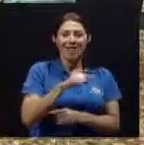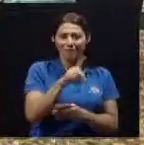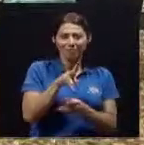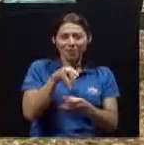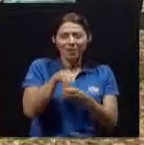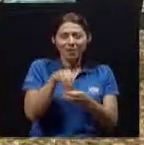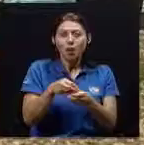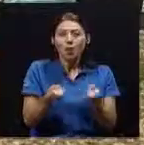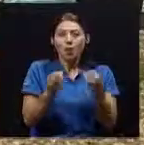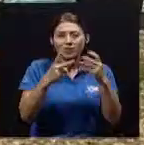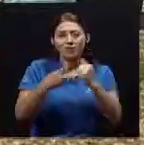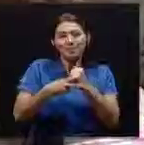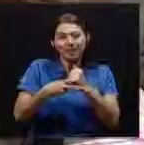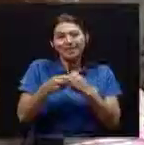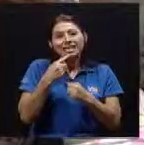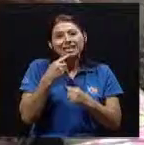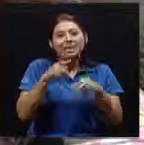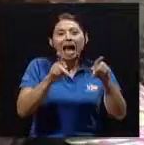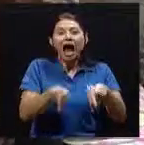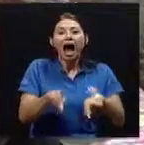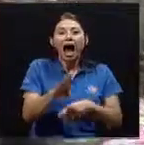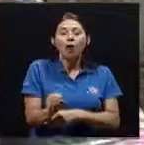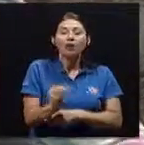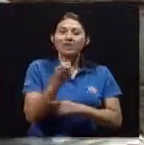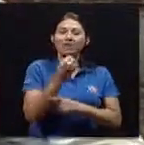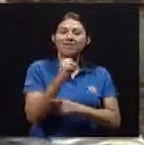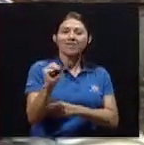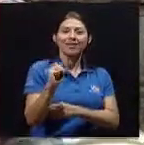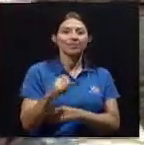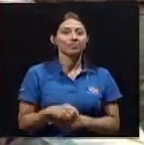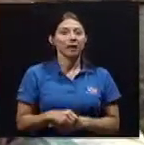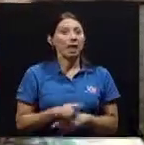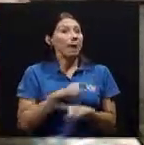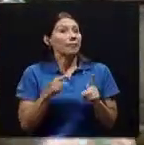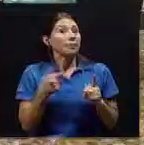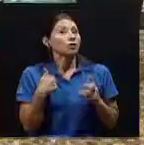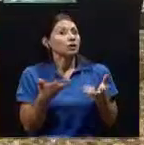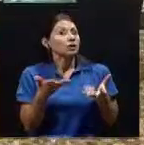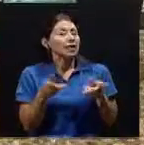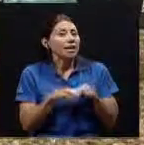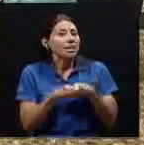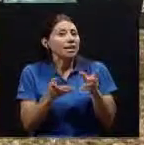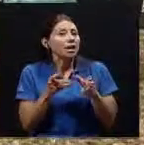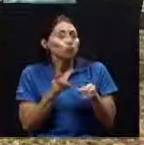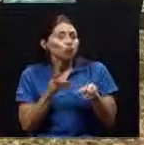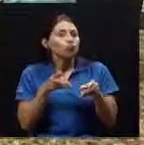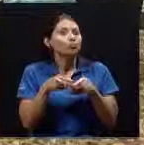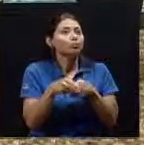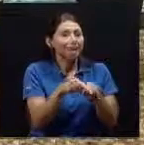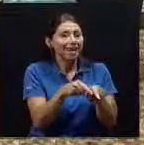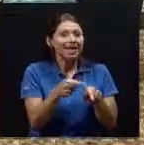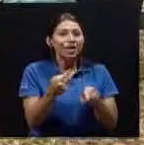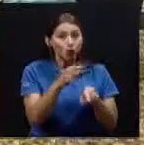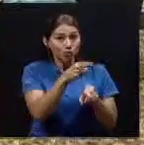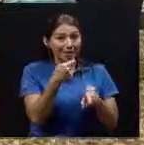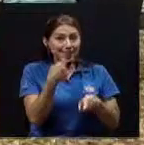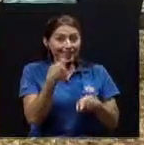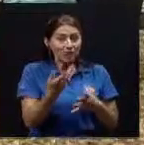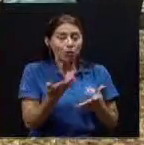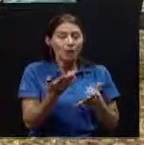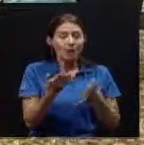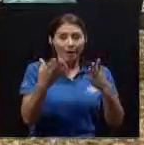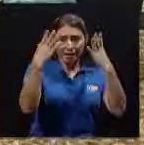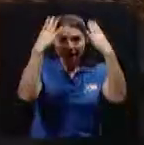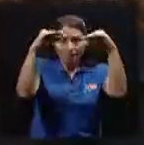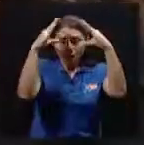hablamos de que es parte de esa rebeldía y que muchas veces se le achaca, ¿verdad? Pero también yo quisiera interrumpirlos brevemente porque se ha dicho, usted acaba de